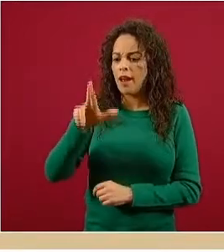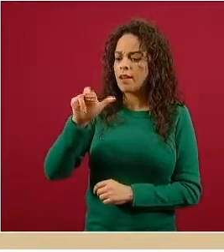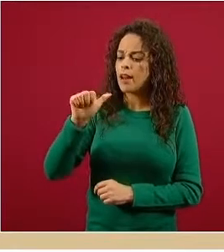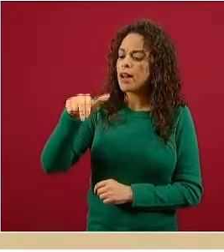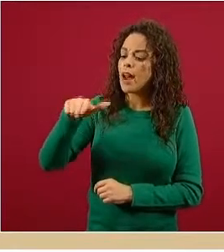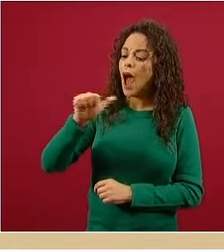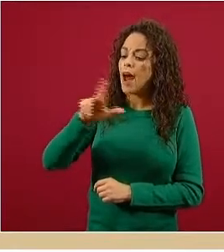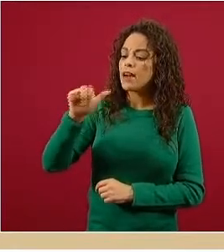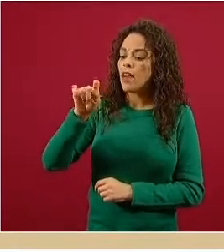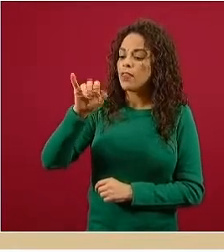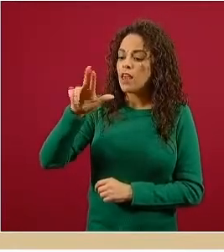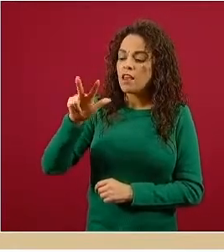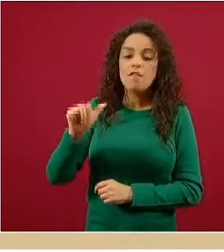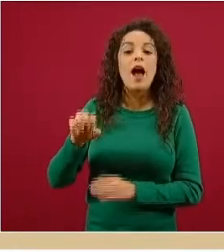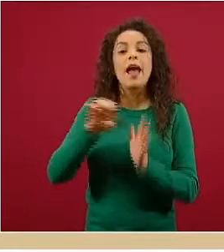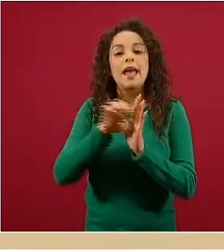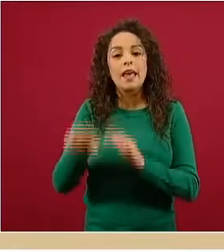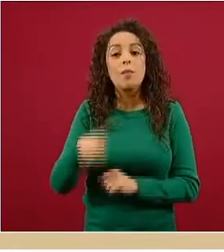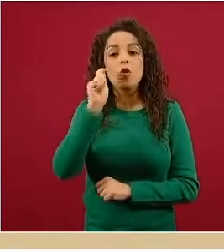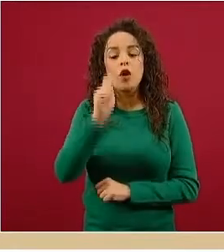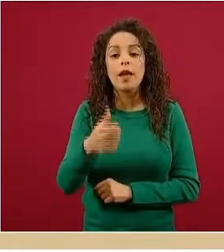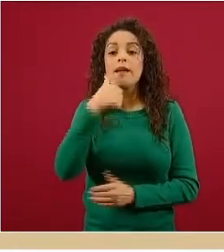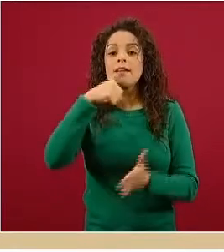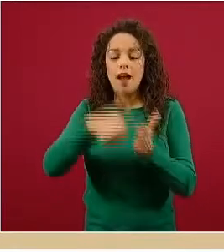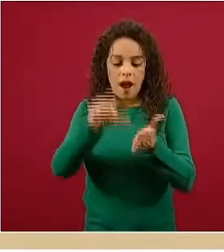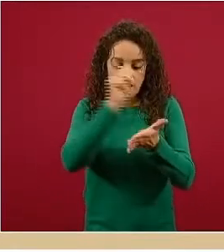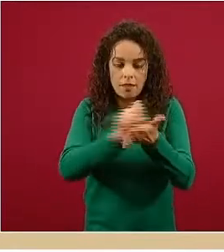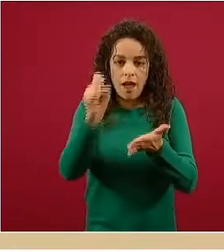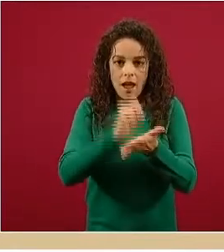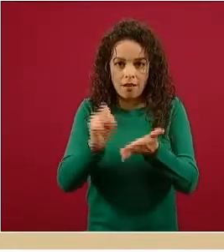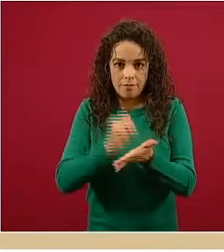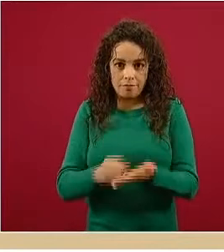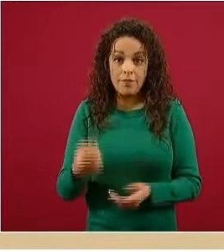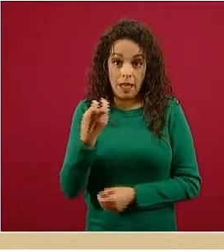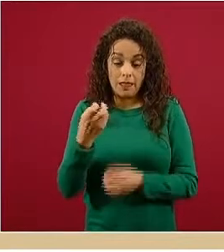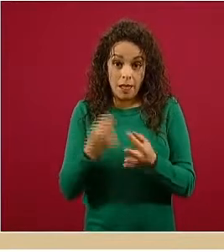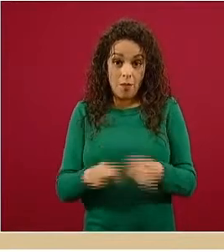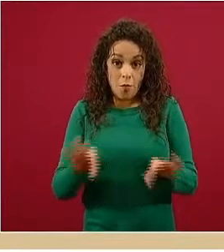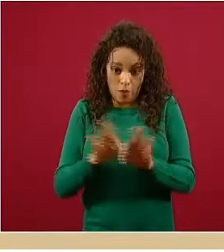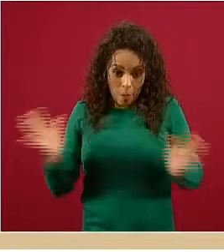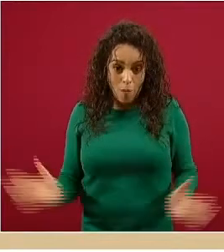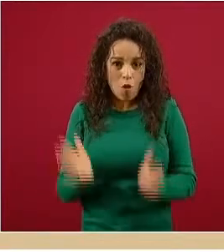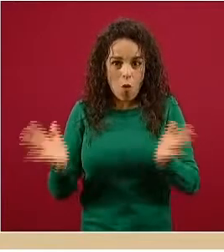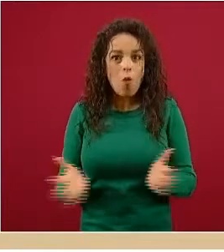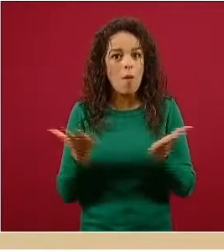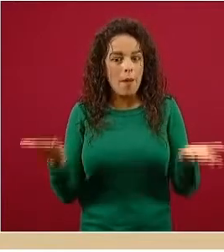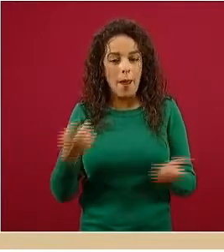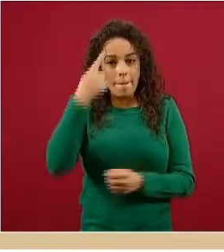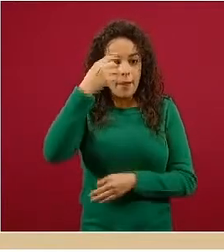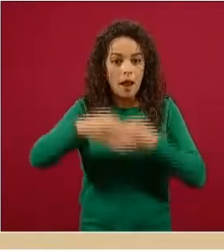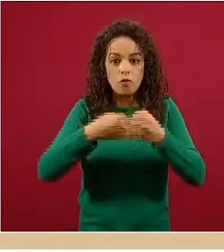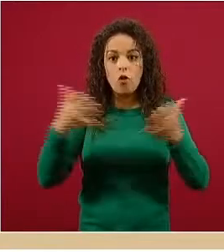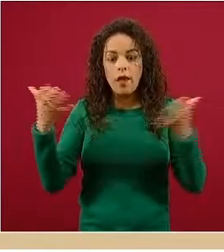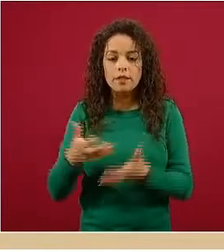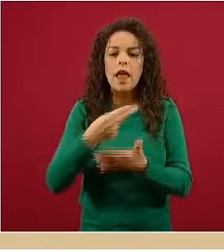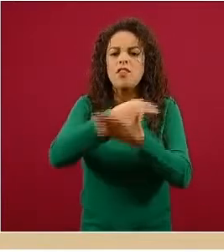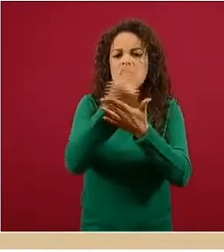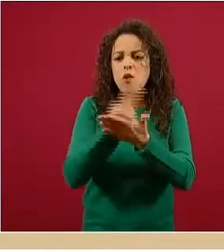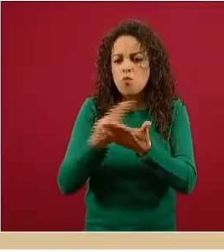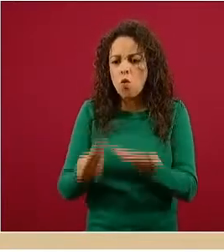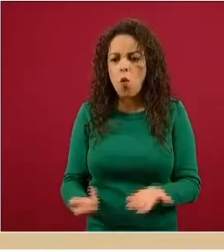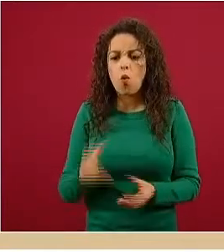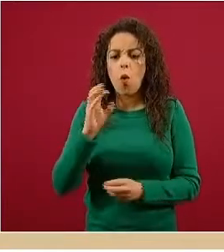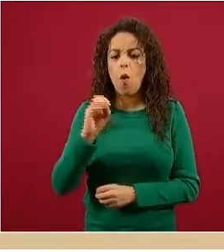y sobre todo promueven el acompañamiento. Los rituales van a variar dependiendo de las religiones, las creencias, la cultura.